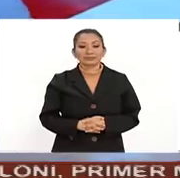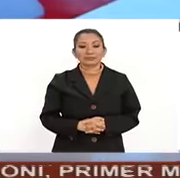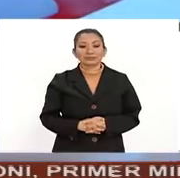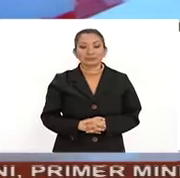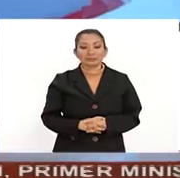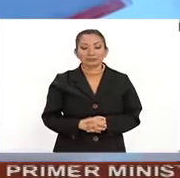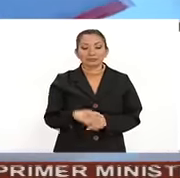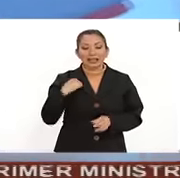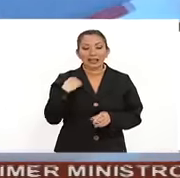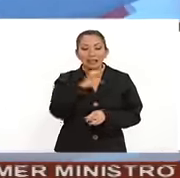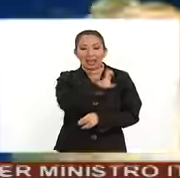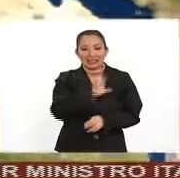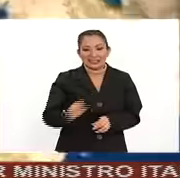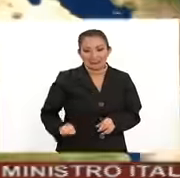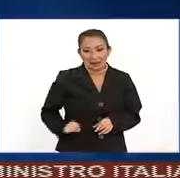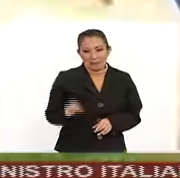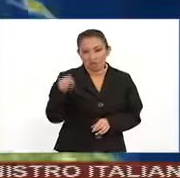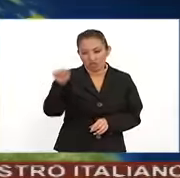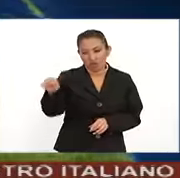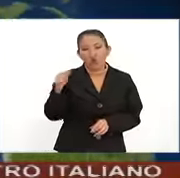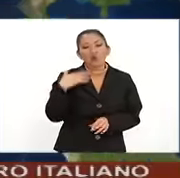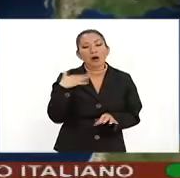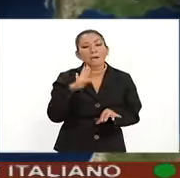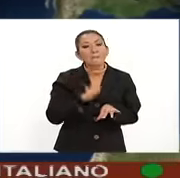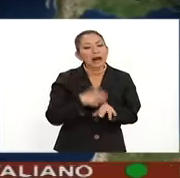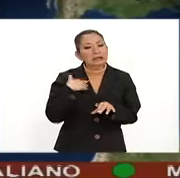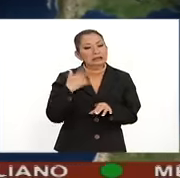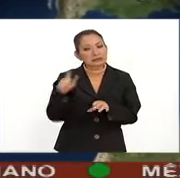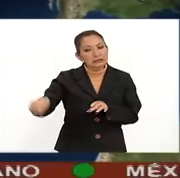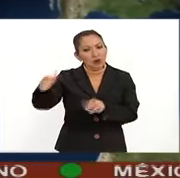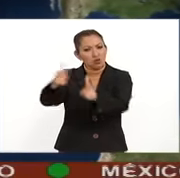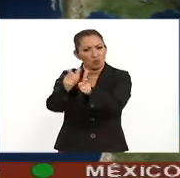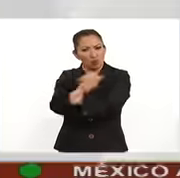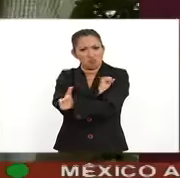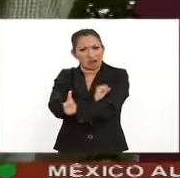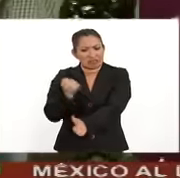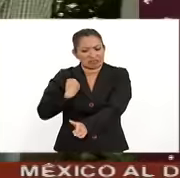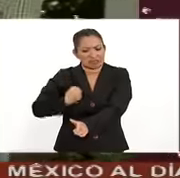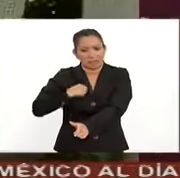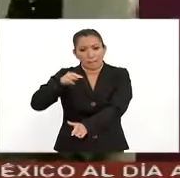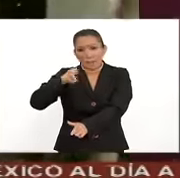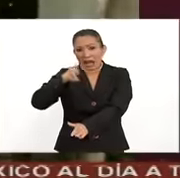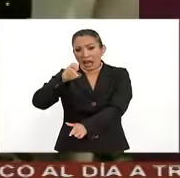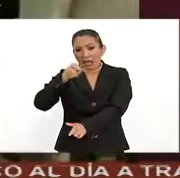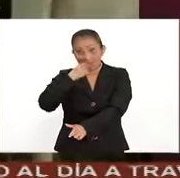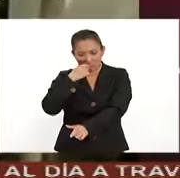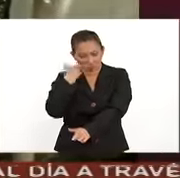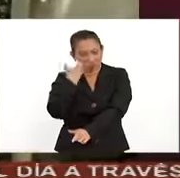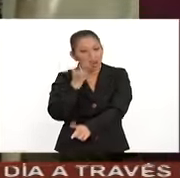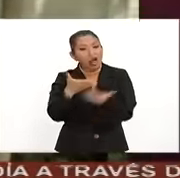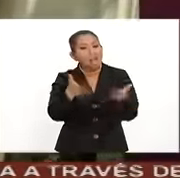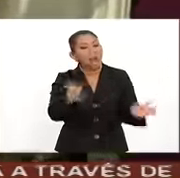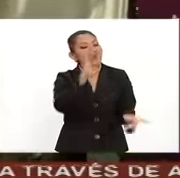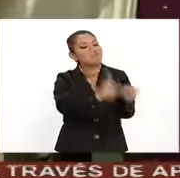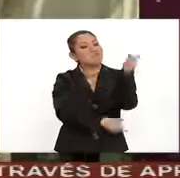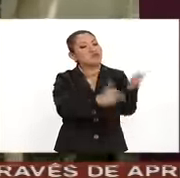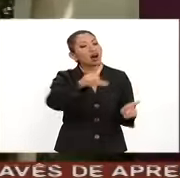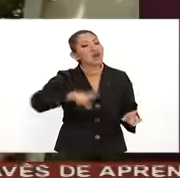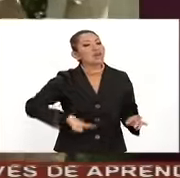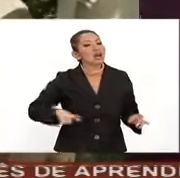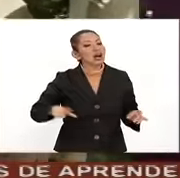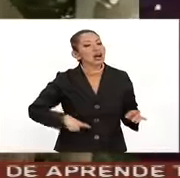En El Salvador, una de las principales y más violentas pandillas, la Mara Salvatrucha, manifestó su intención de abrir el diálogo con el gobierno